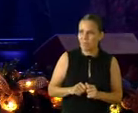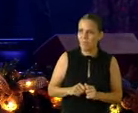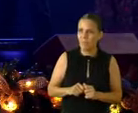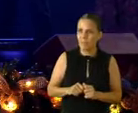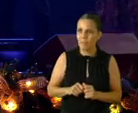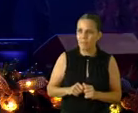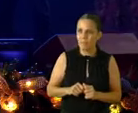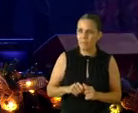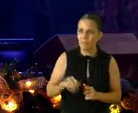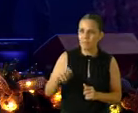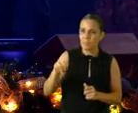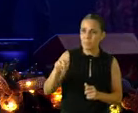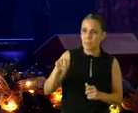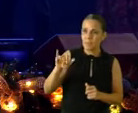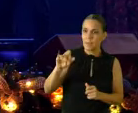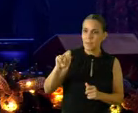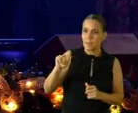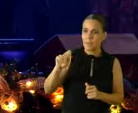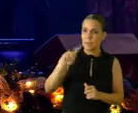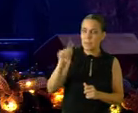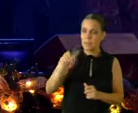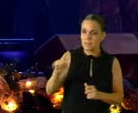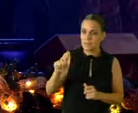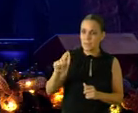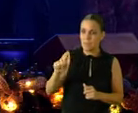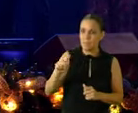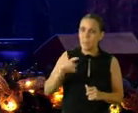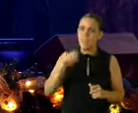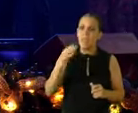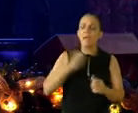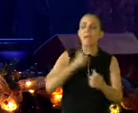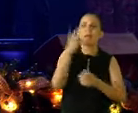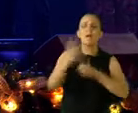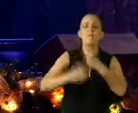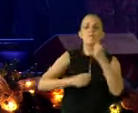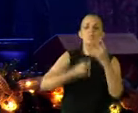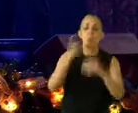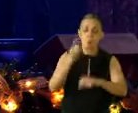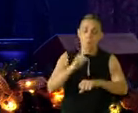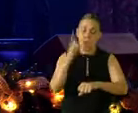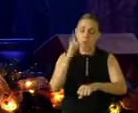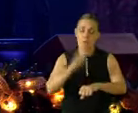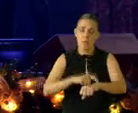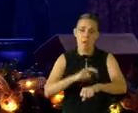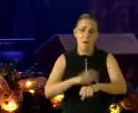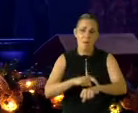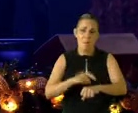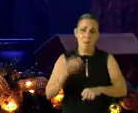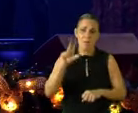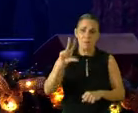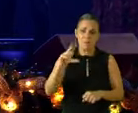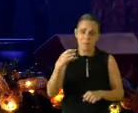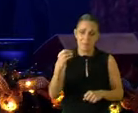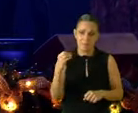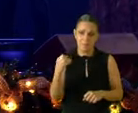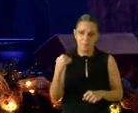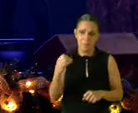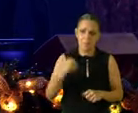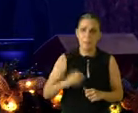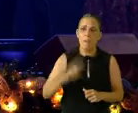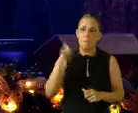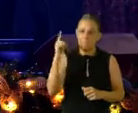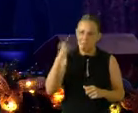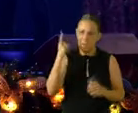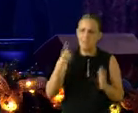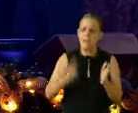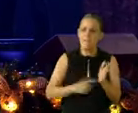Guinness, cantó 1.5 horas un coro, entre todos entraban a ver la tumba vacía, hubo gente que fue 4 veces, Malandi, ¿dónde está